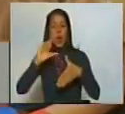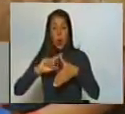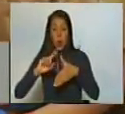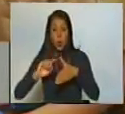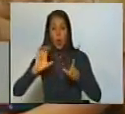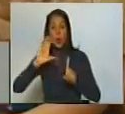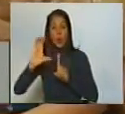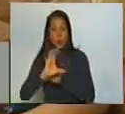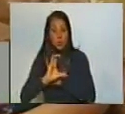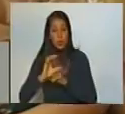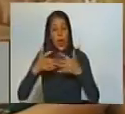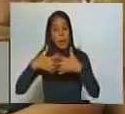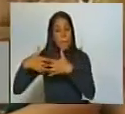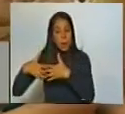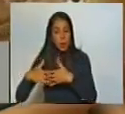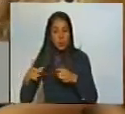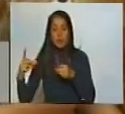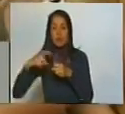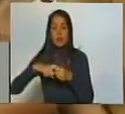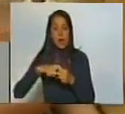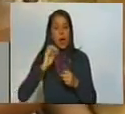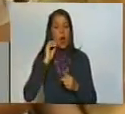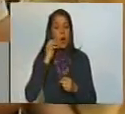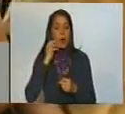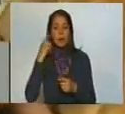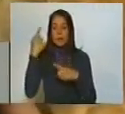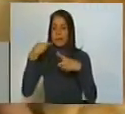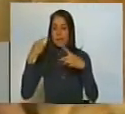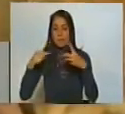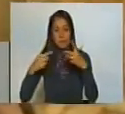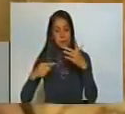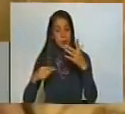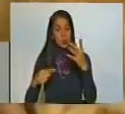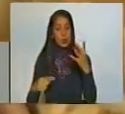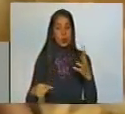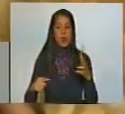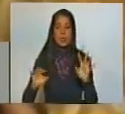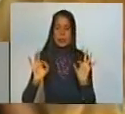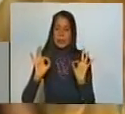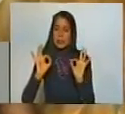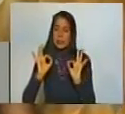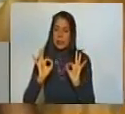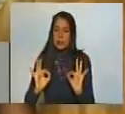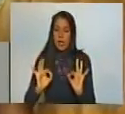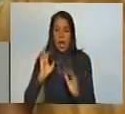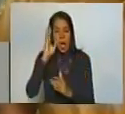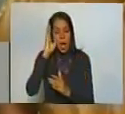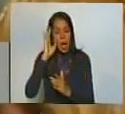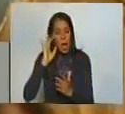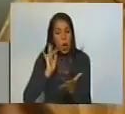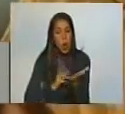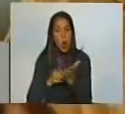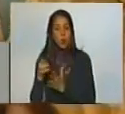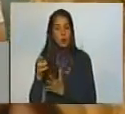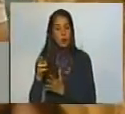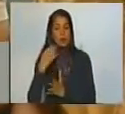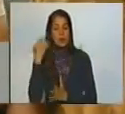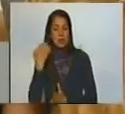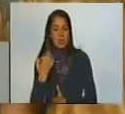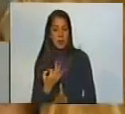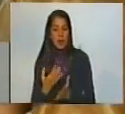productivo. Sin duda alguna, un elemento genuino como es esta Asamblea Nacional Constituyente, un